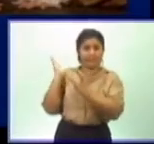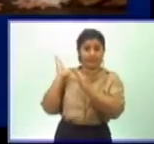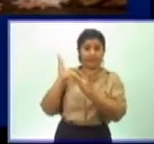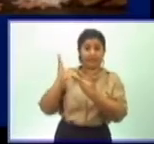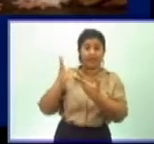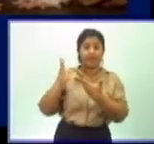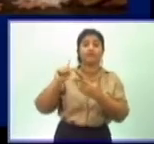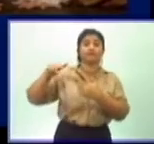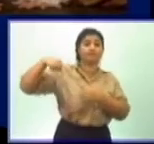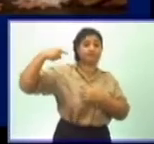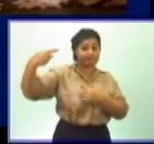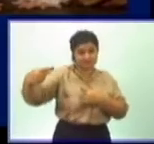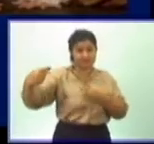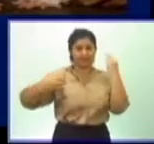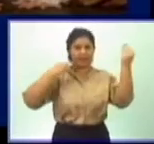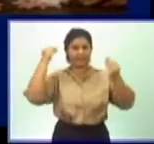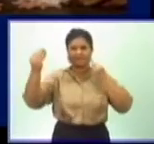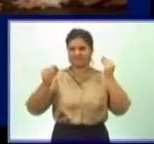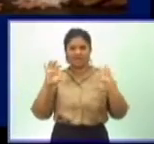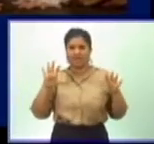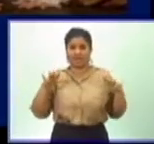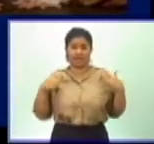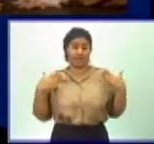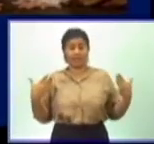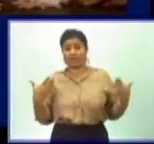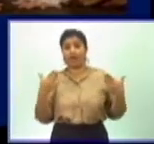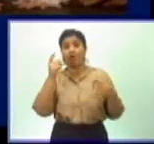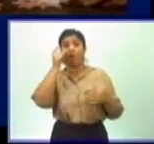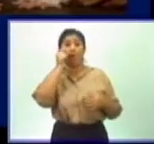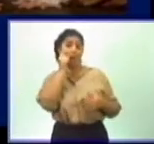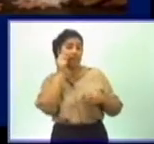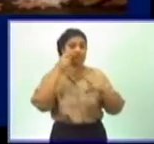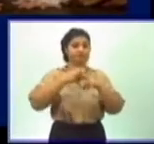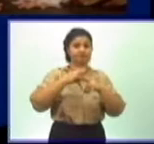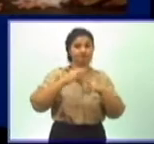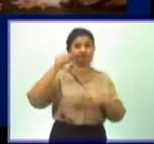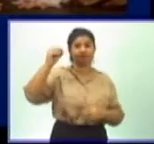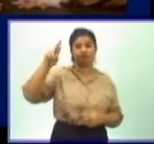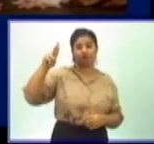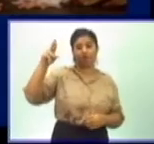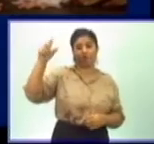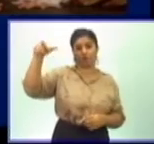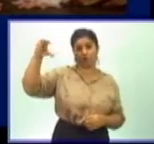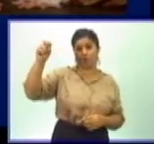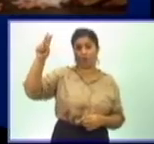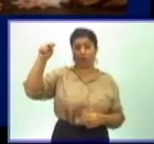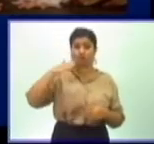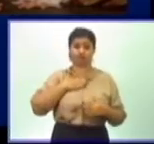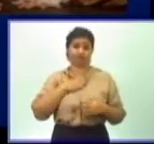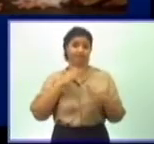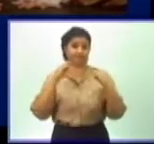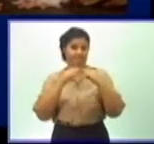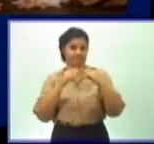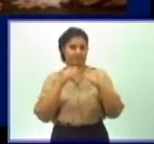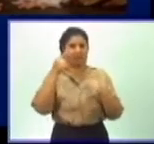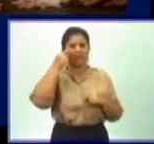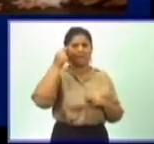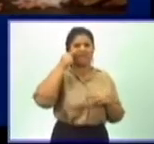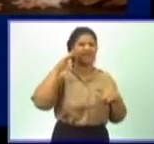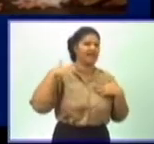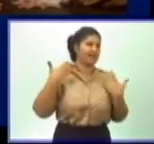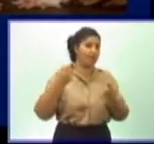ya Orgón, que es el dueño de la casa, se da cuenta de la falsa apariencia, de las